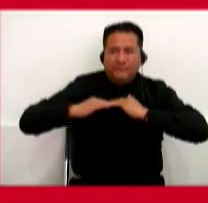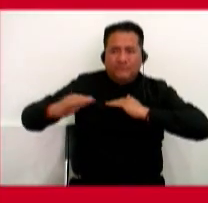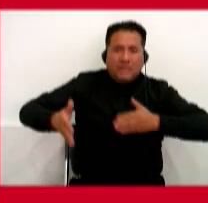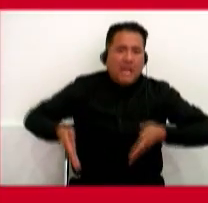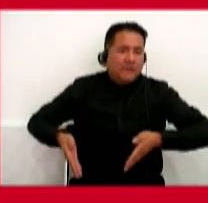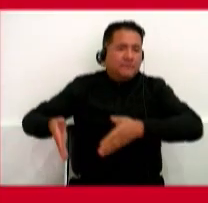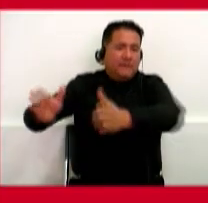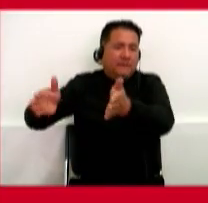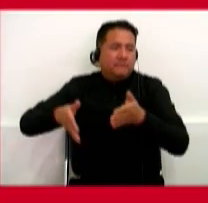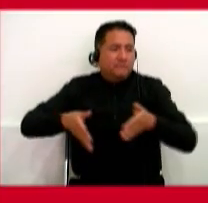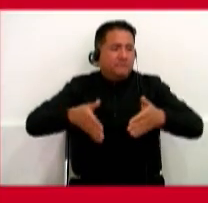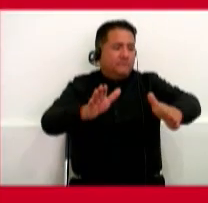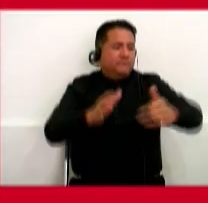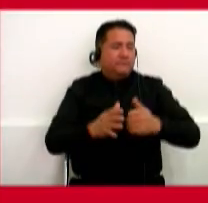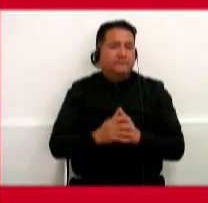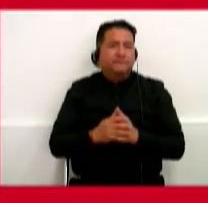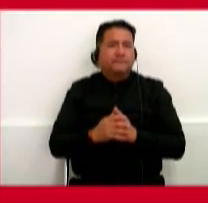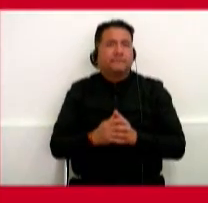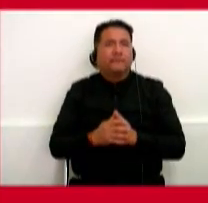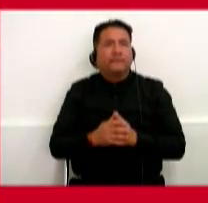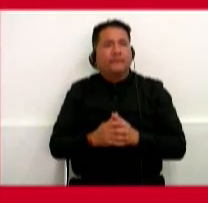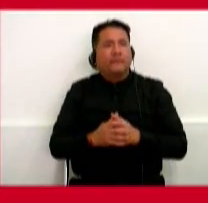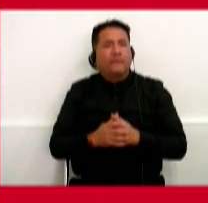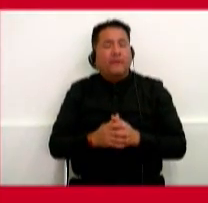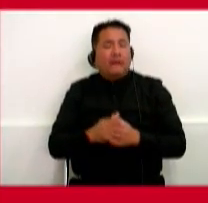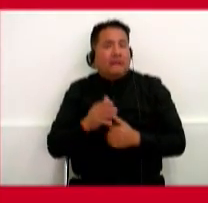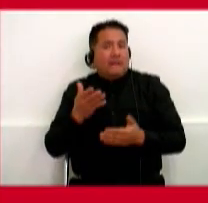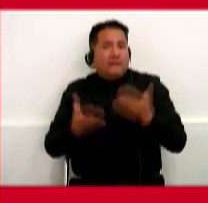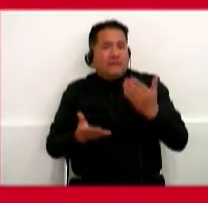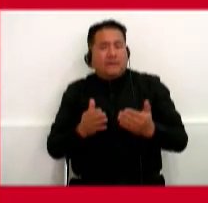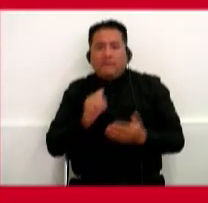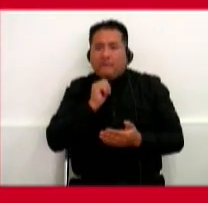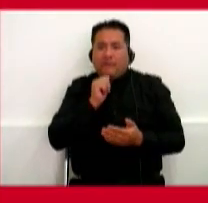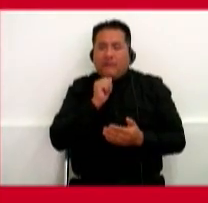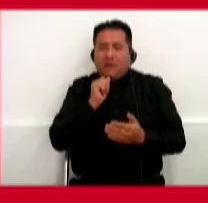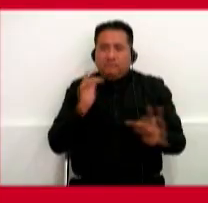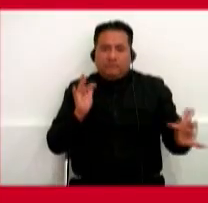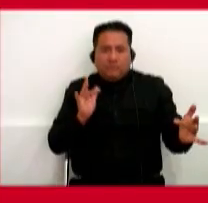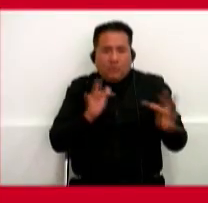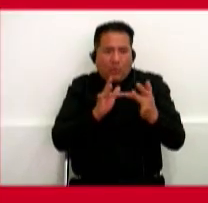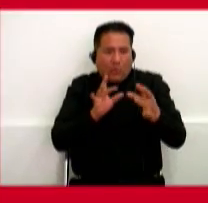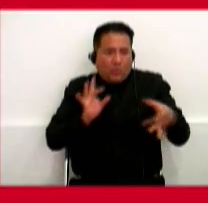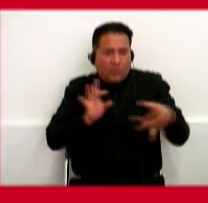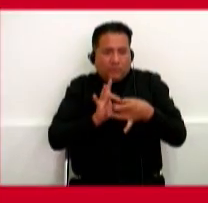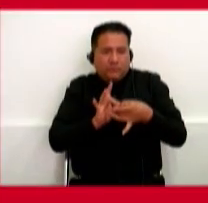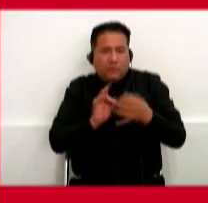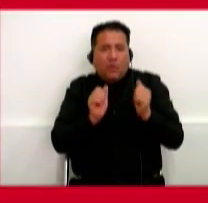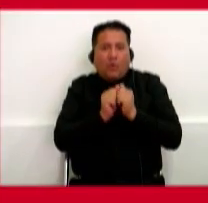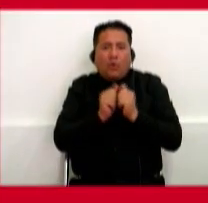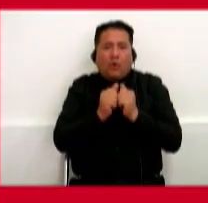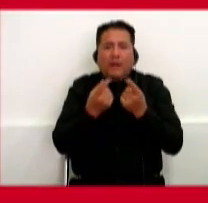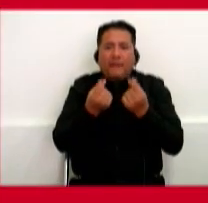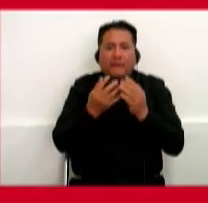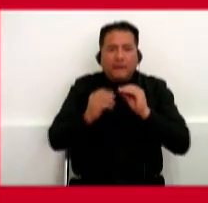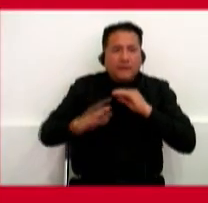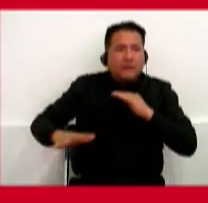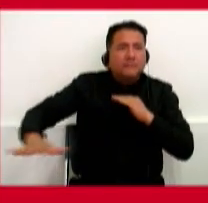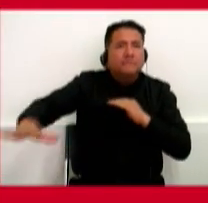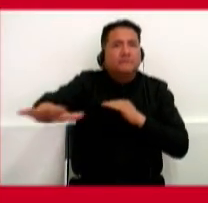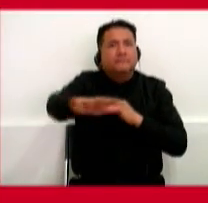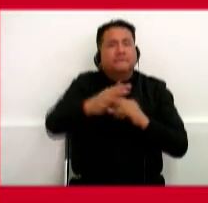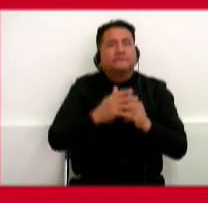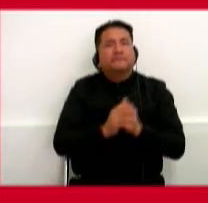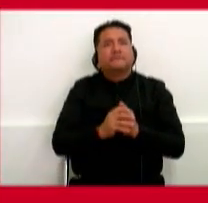operador quizás no está muy conectado a su georreferenciación. Y aparte que tiene otro análisis, porque básicamente involucra su estado